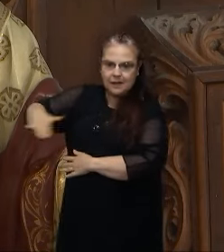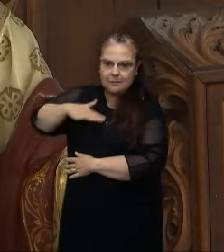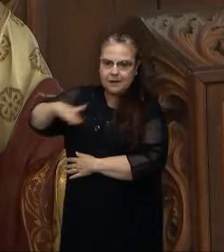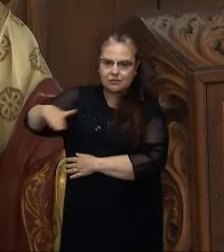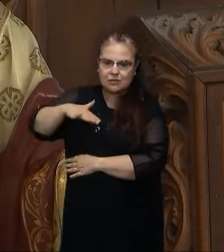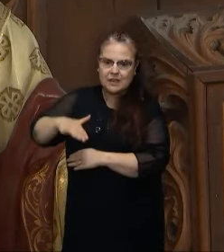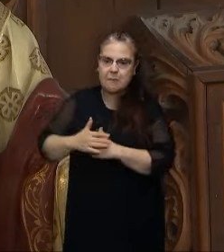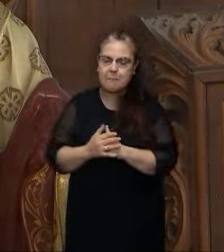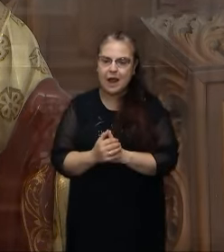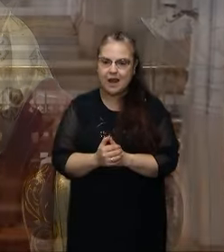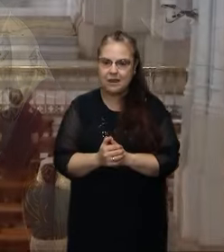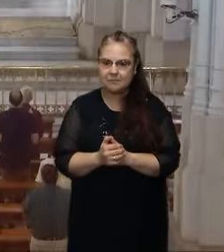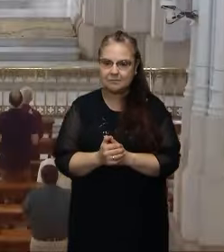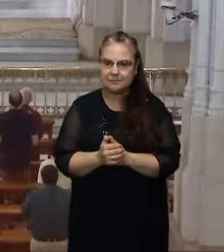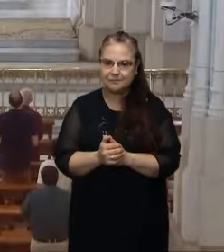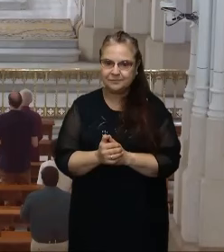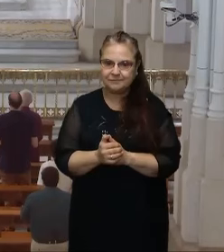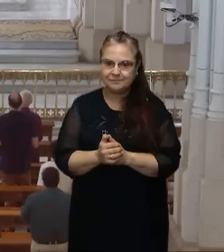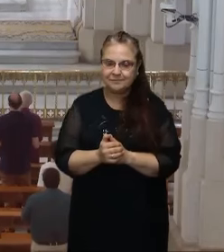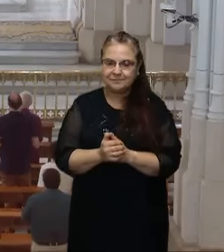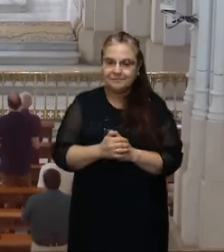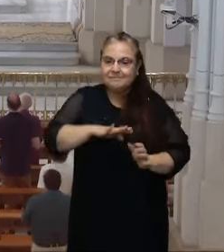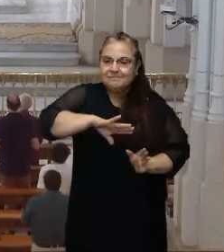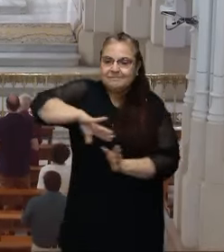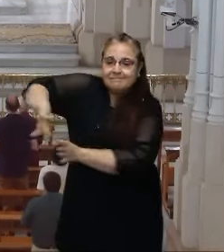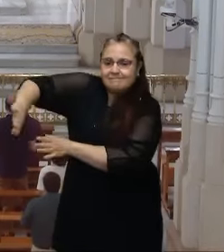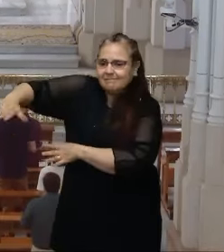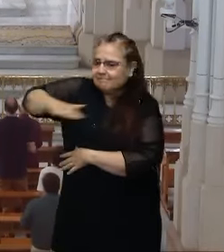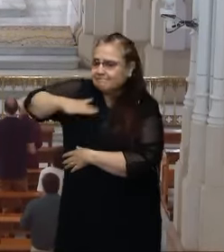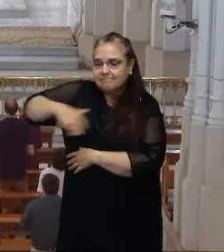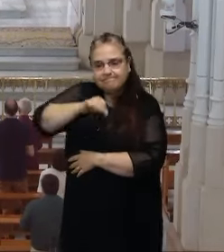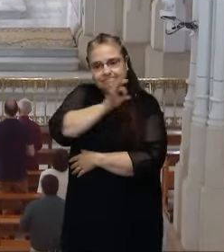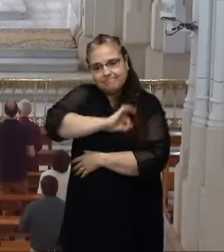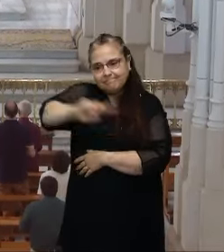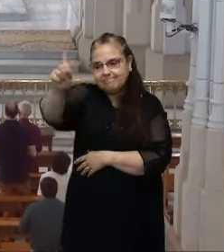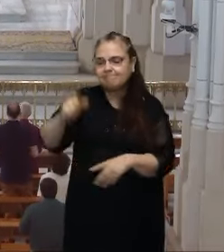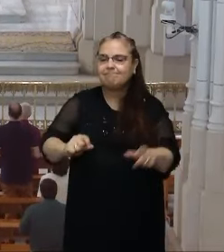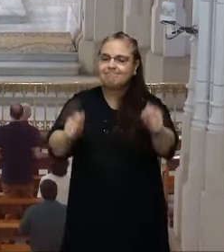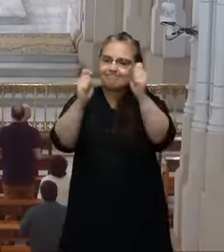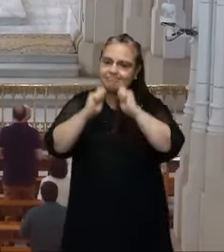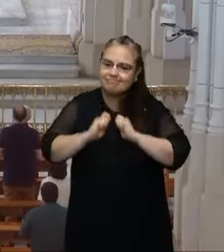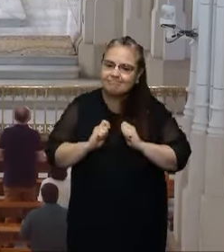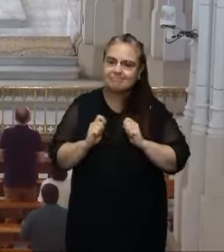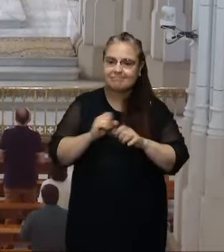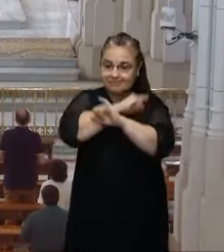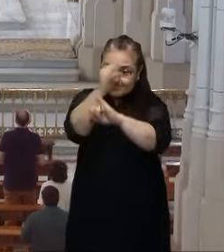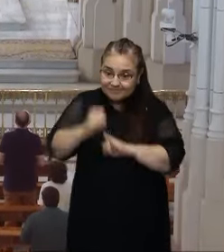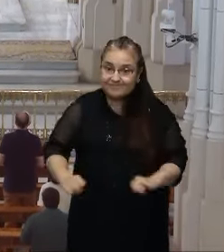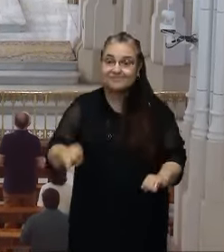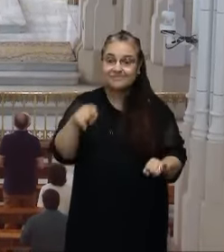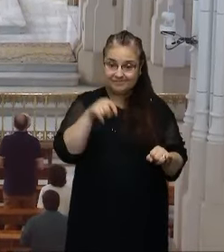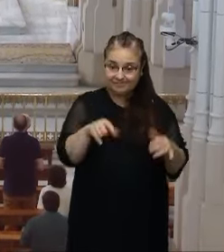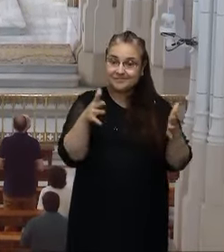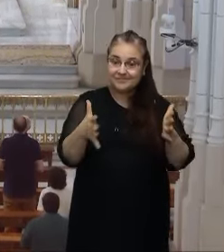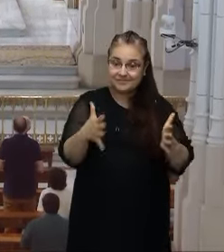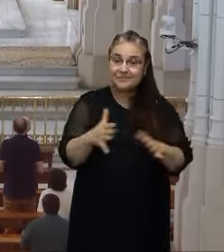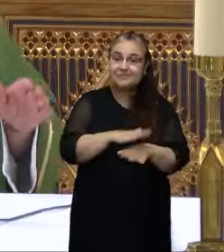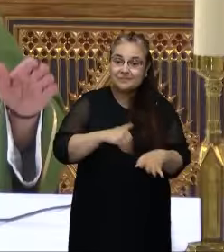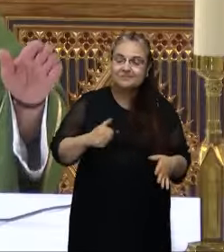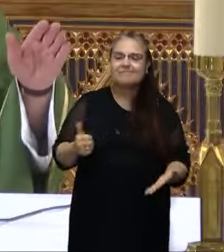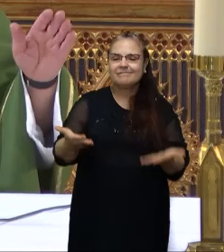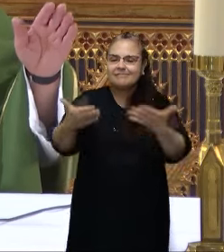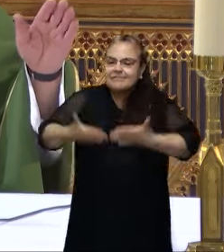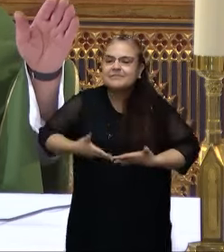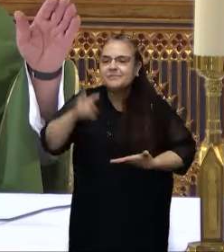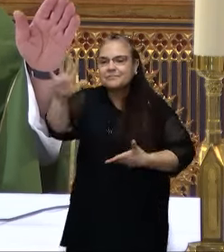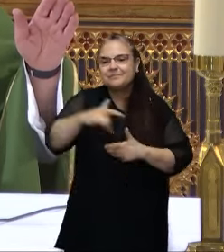y líbranos del mal. Líbranos de todos los males, Señor, y concédenos la paz en nuestros días,